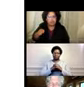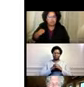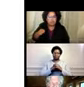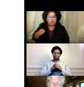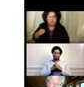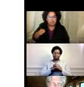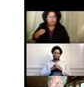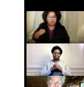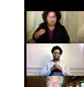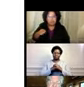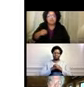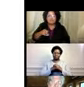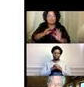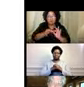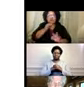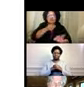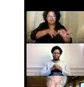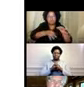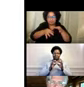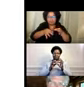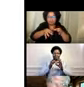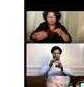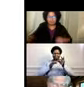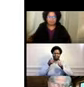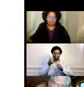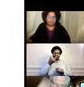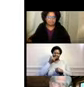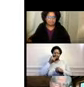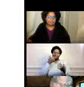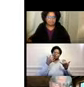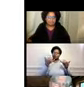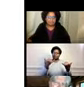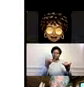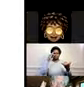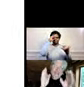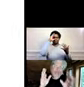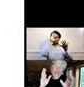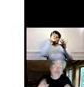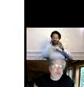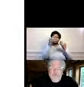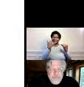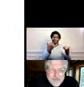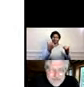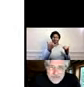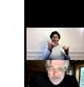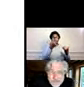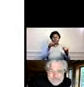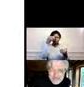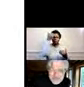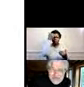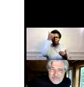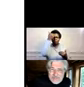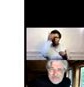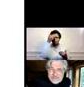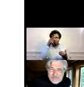profesional. Entonces, esta confusión que existe. Y que ha existido. Y luego este regalo feo que nos